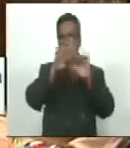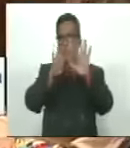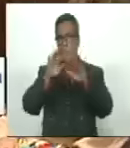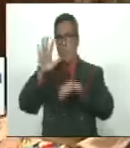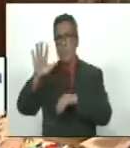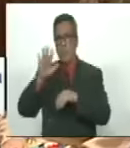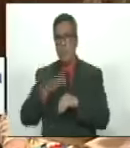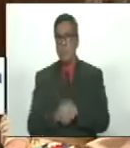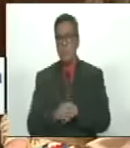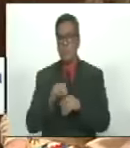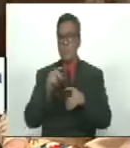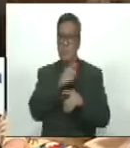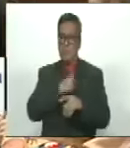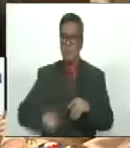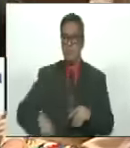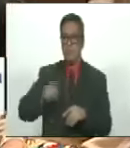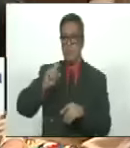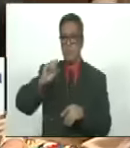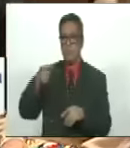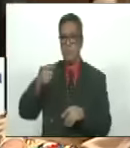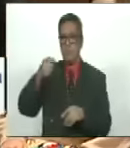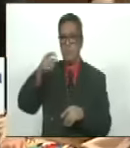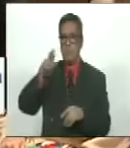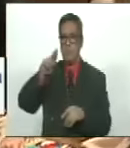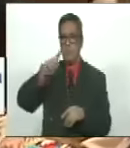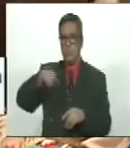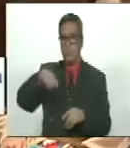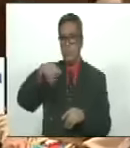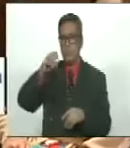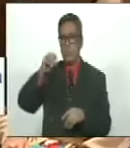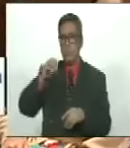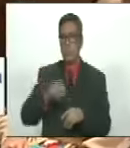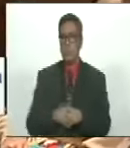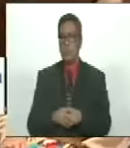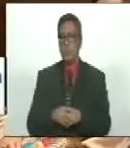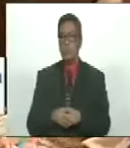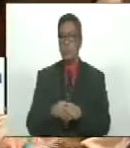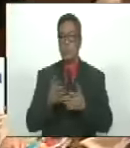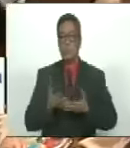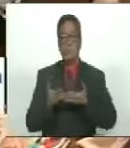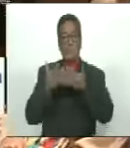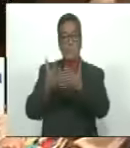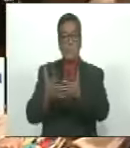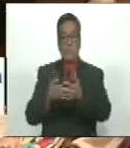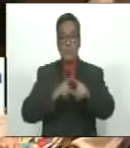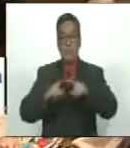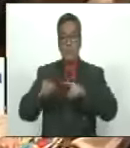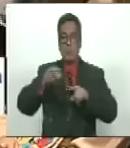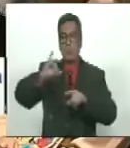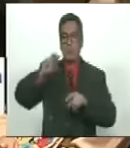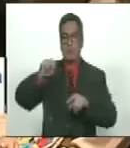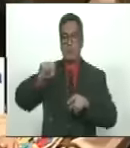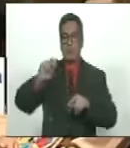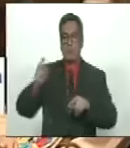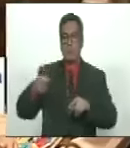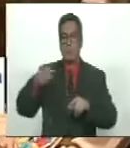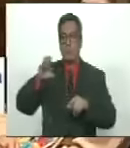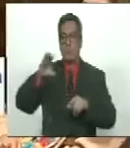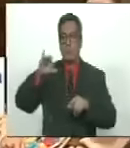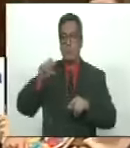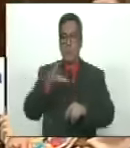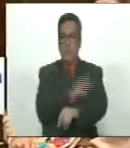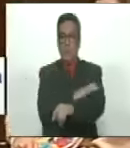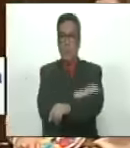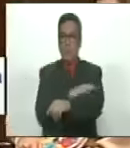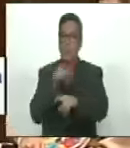1895, siendo presidente Joaquín Crespo y entregando y delegando a Ignacio Andrade la